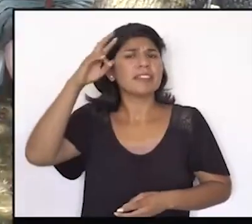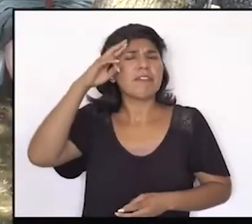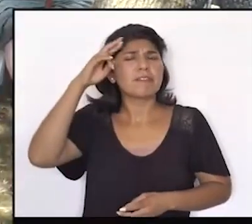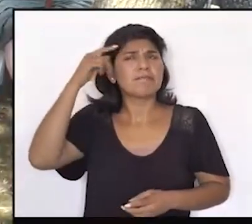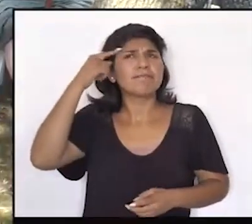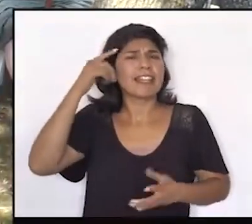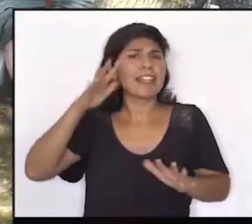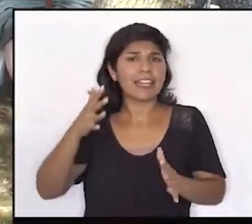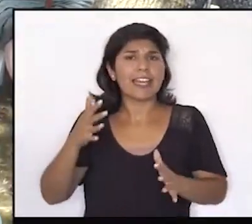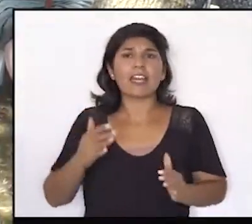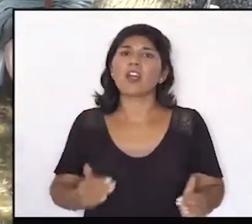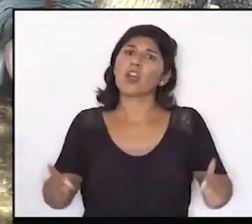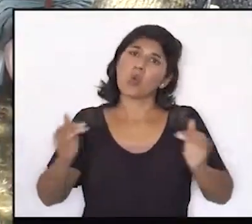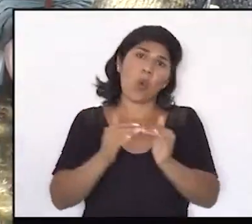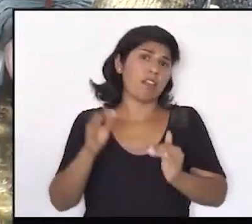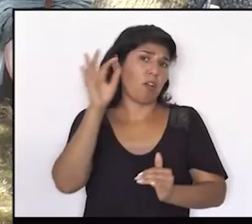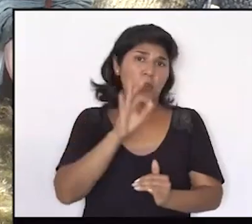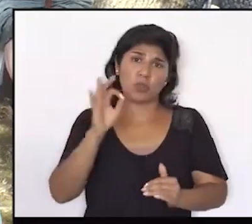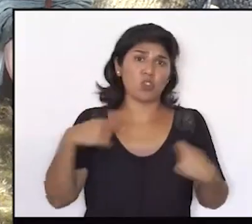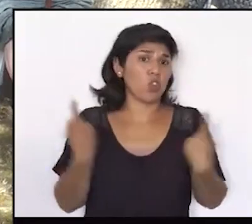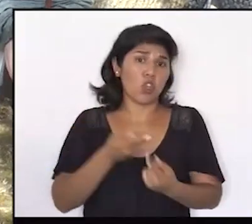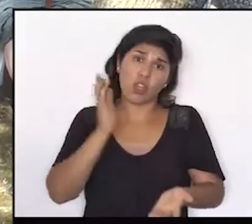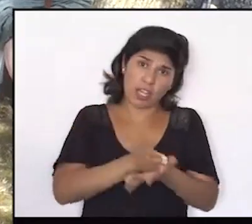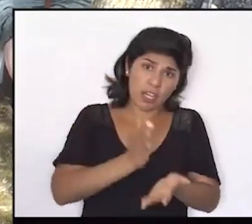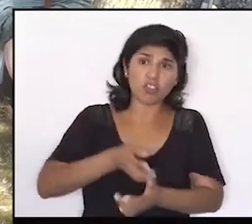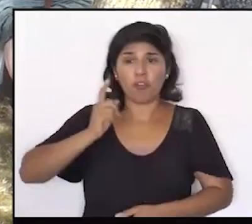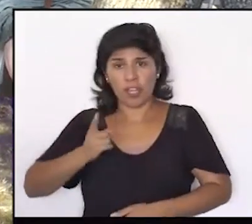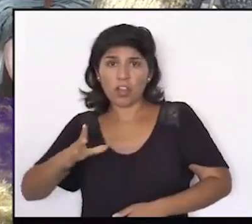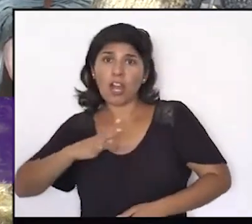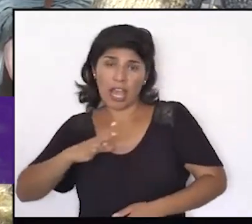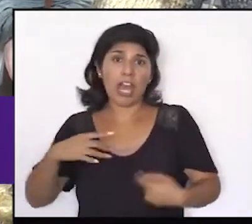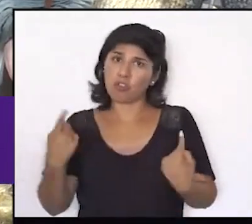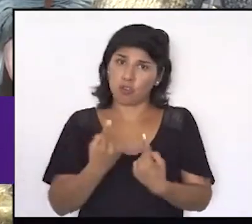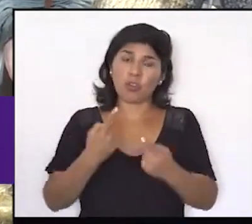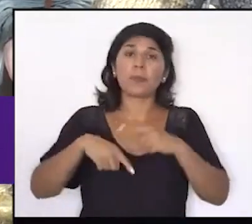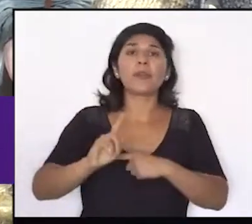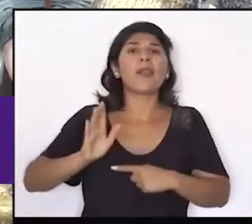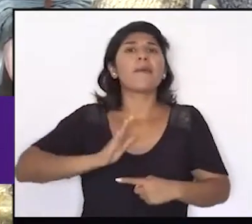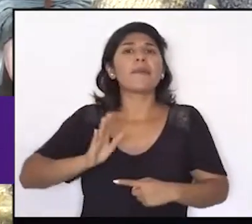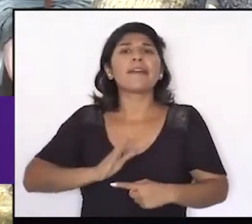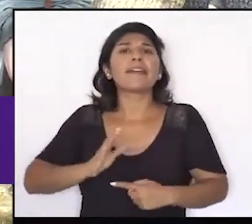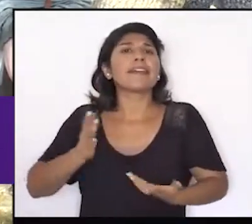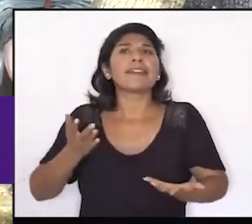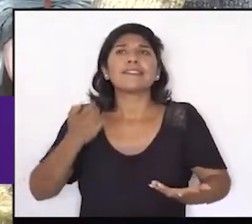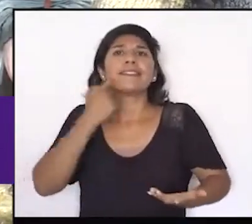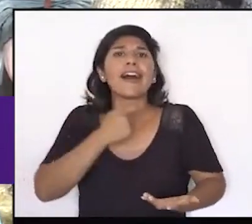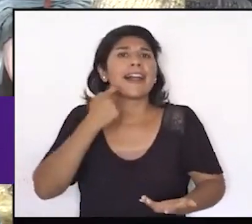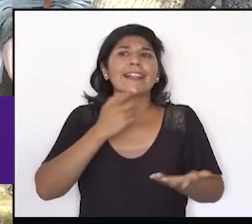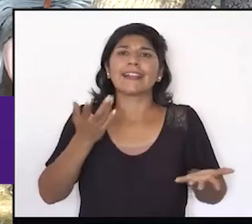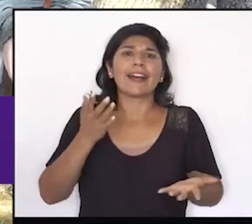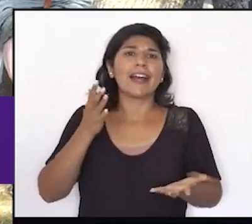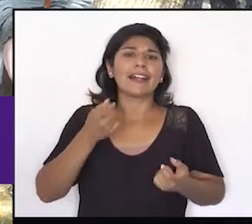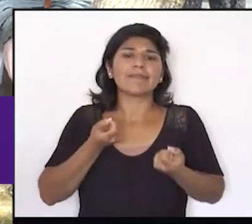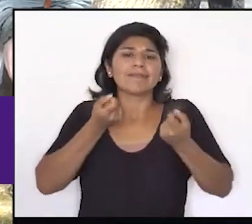La reflexión es esa, la igualdad de oportunidades. Todos tenemos derechos, todos tenemos deberes, pero muchas veces las mujeres lo que les falta es